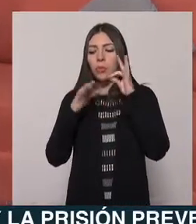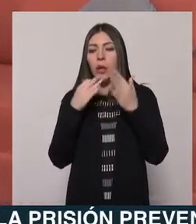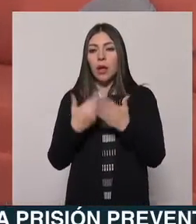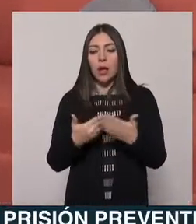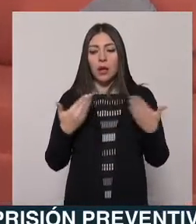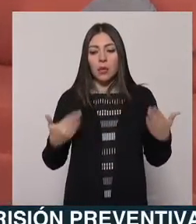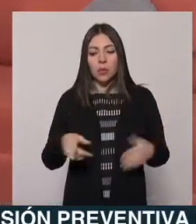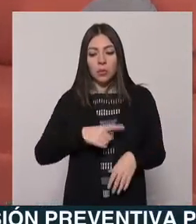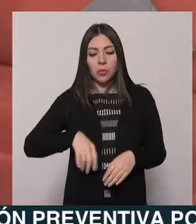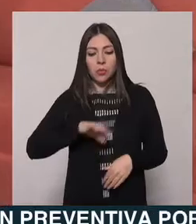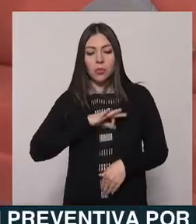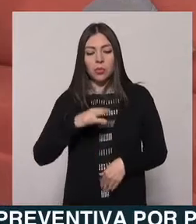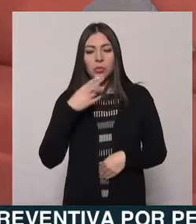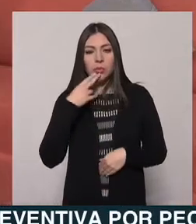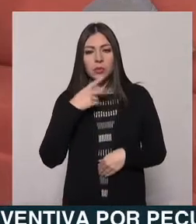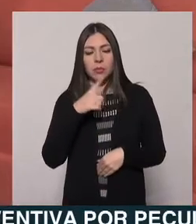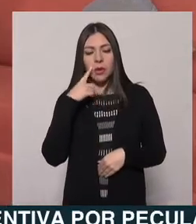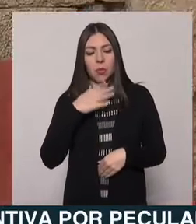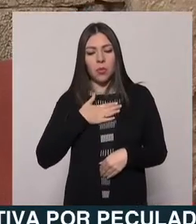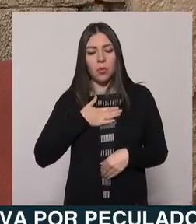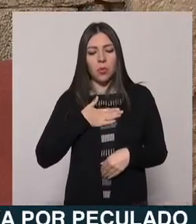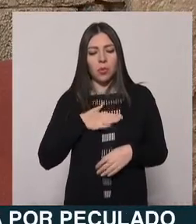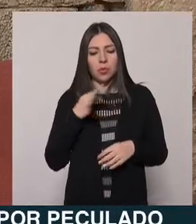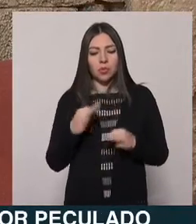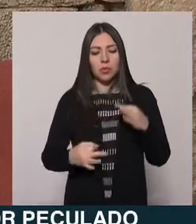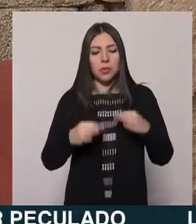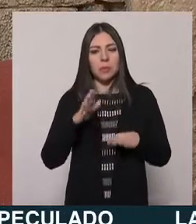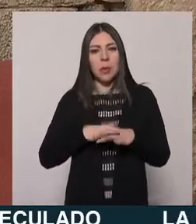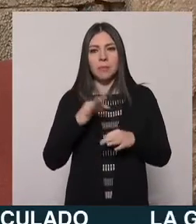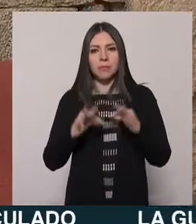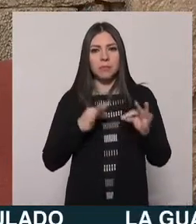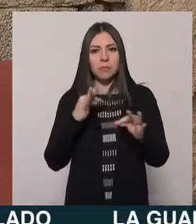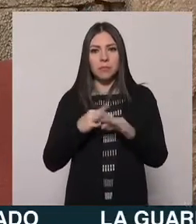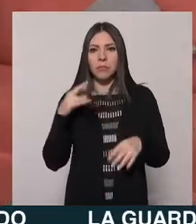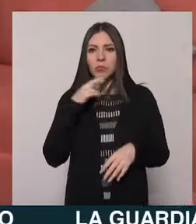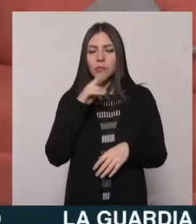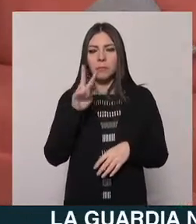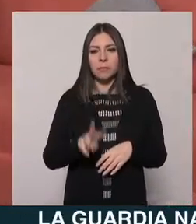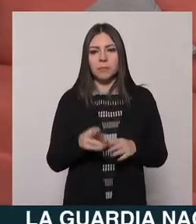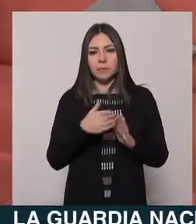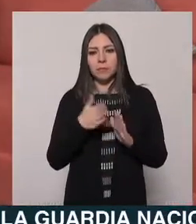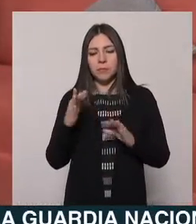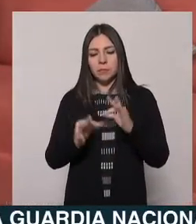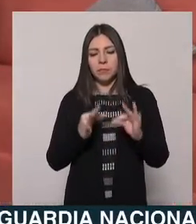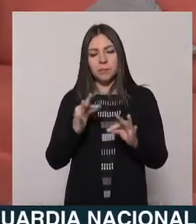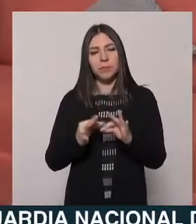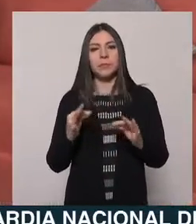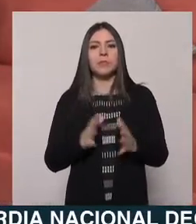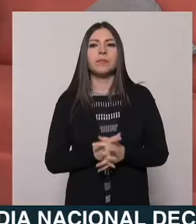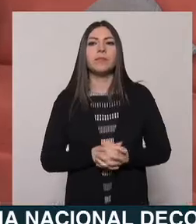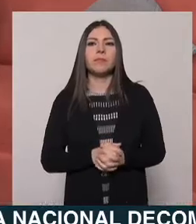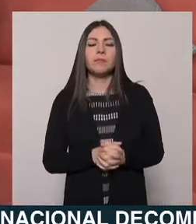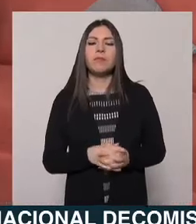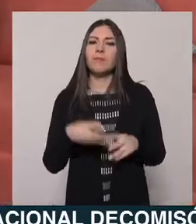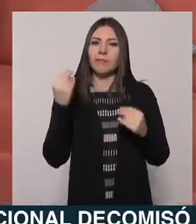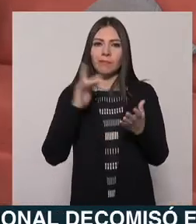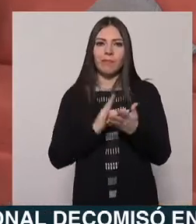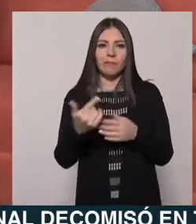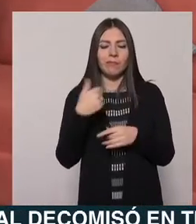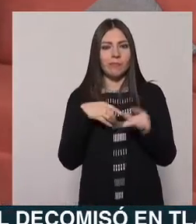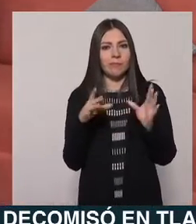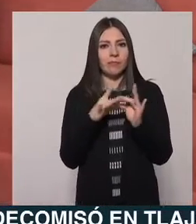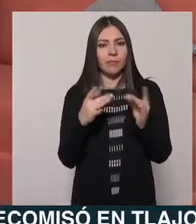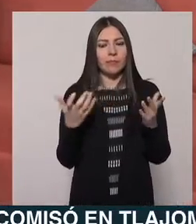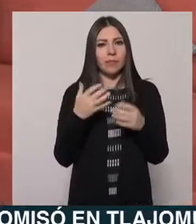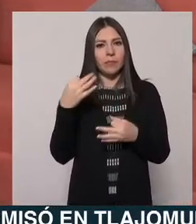nuestro alcance para que la justicia sea más pronta y expedita. Bueno, pues muchísimas gracias por acercarnos un poco más a lo que hace el Poder Judicial en la